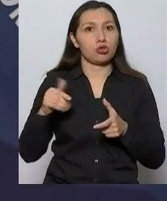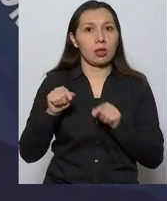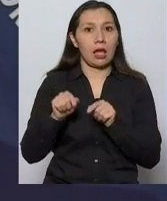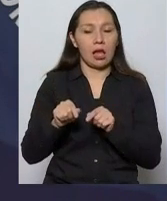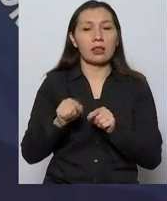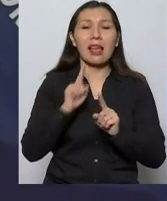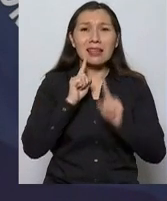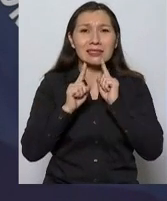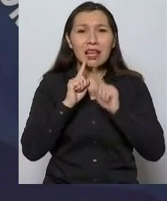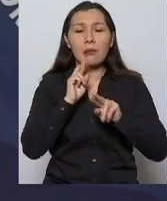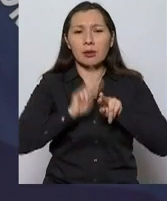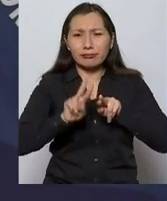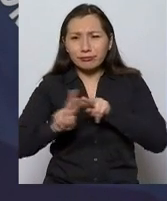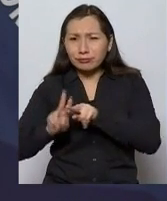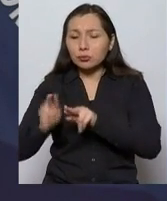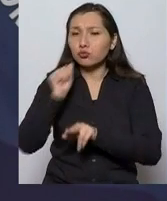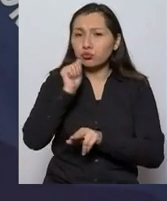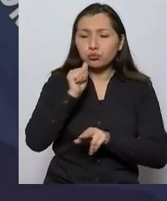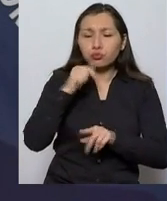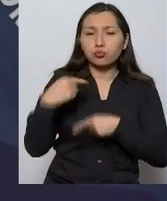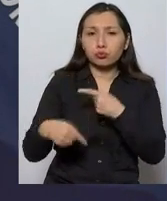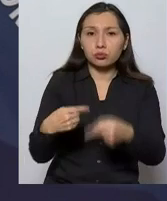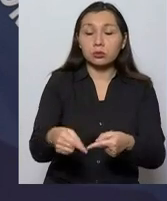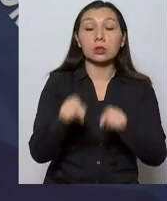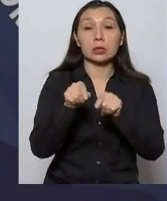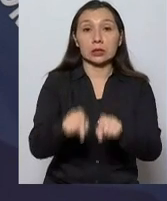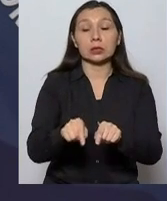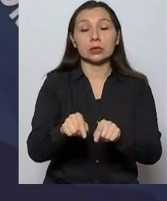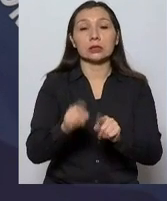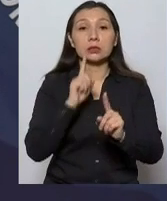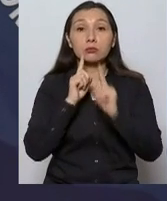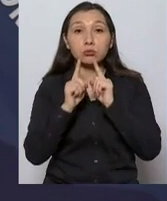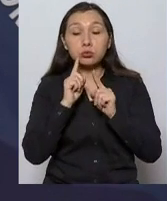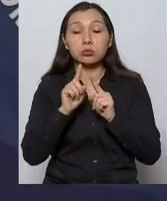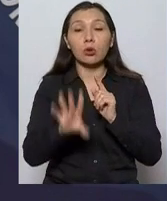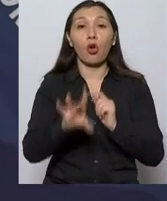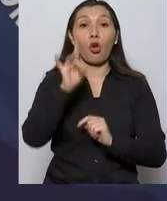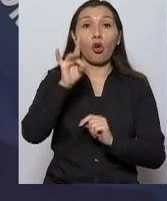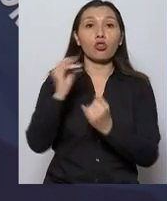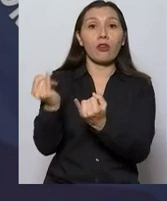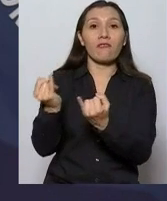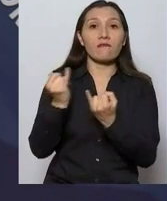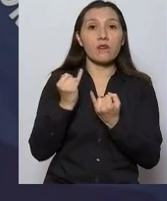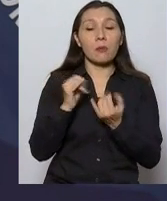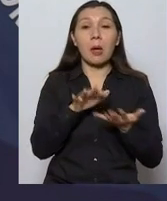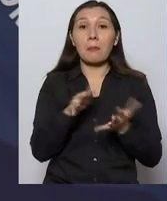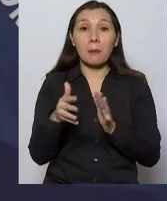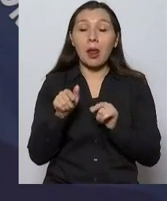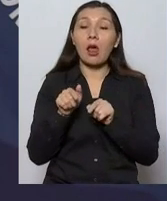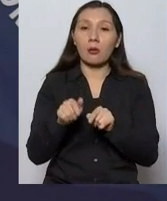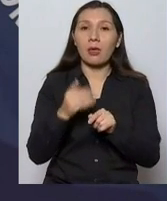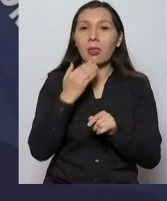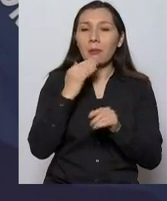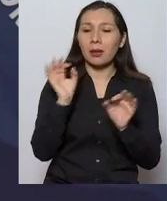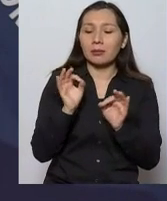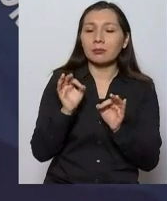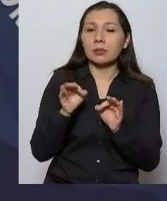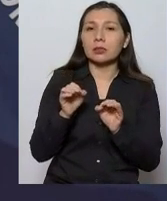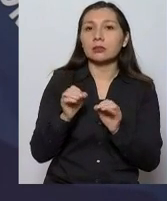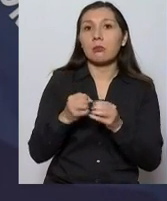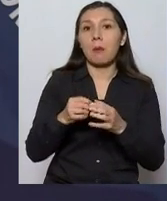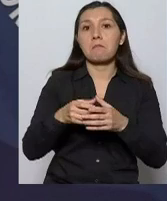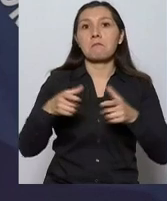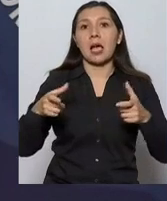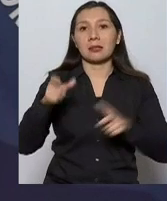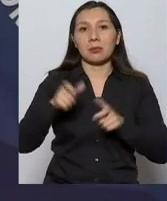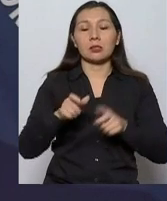el número de exámenes en los últimos días. Lo que da esta, ¿no es cierto?, esta data probablemente también está orientado en ese